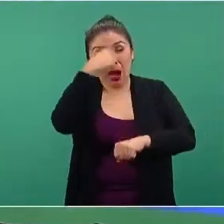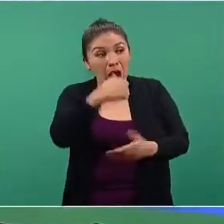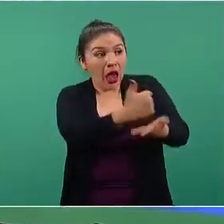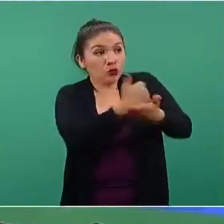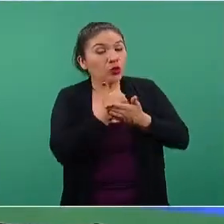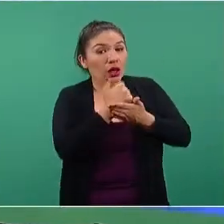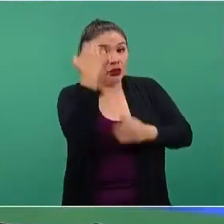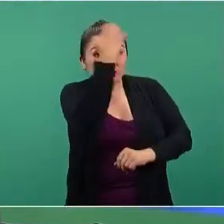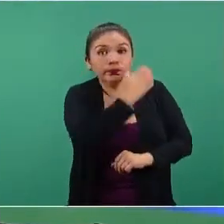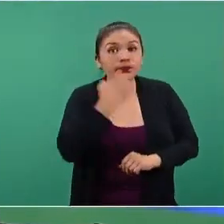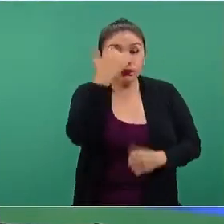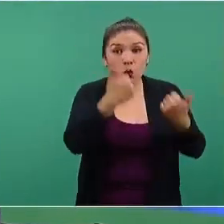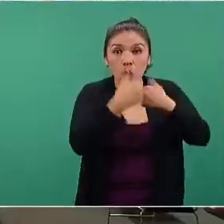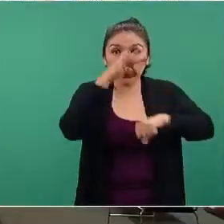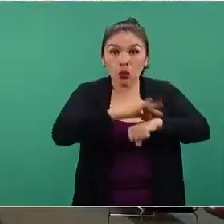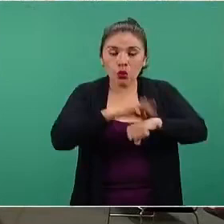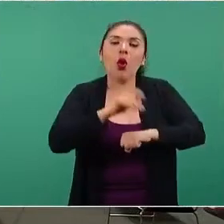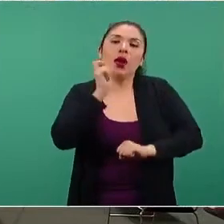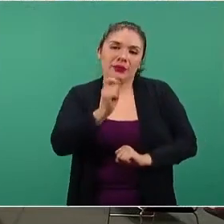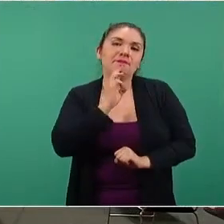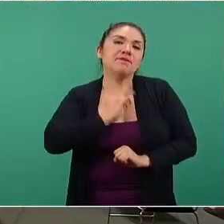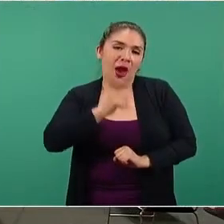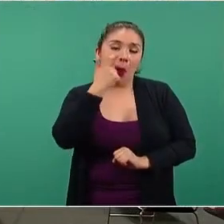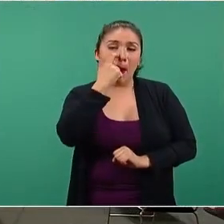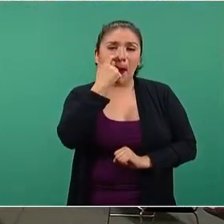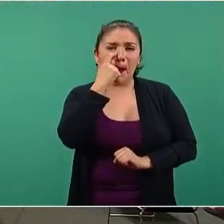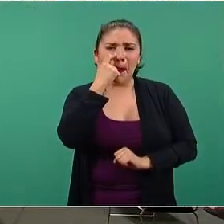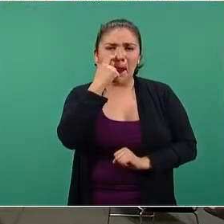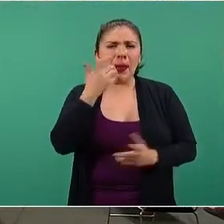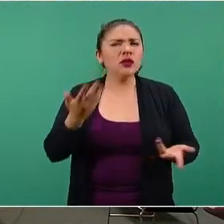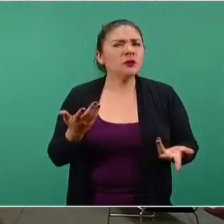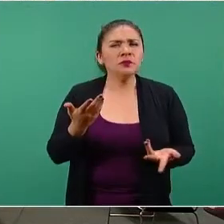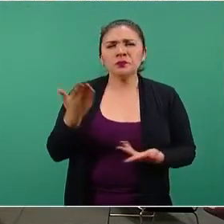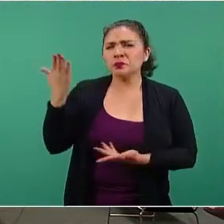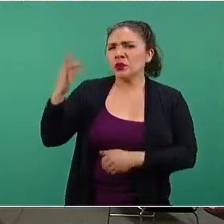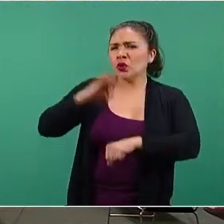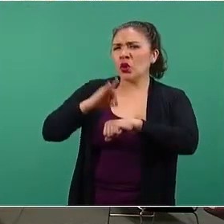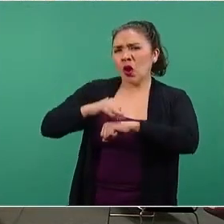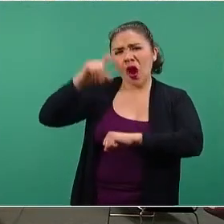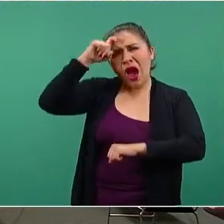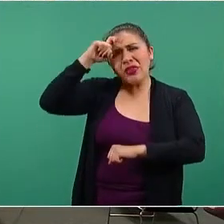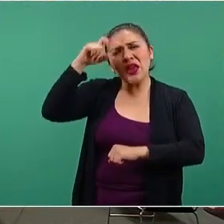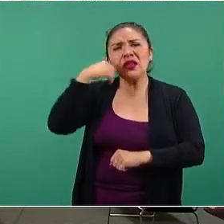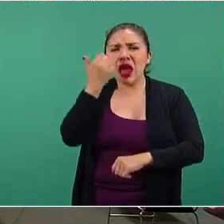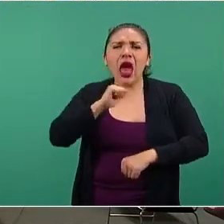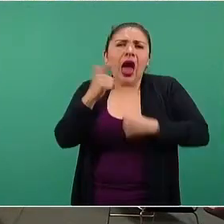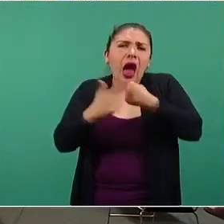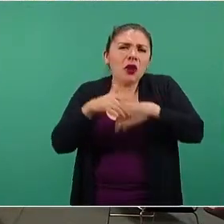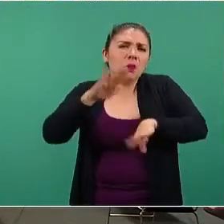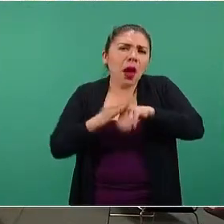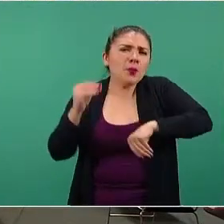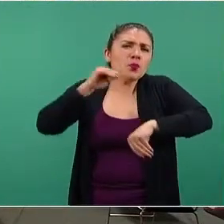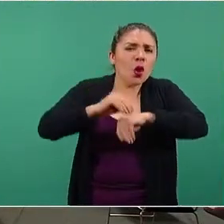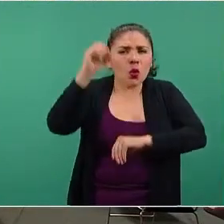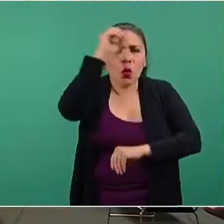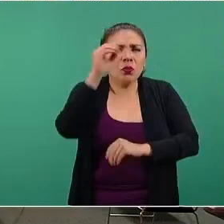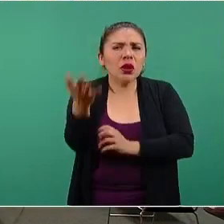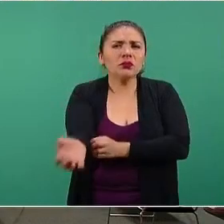esta atención es mejor. No sé si el doctor López-Gatell quisiera hacer algún otro